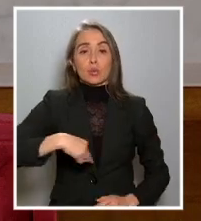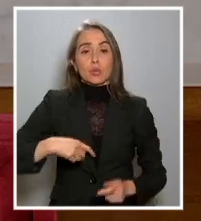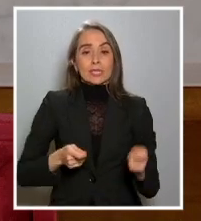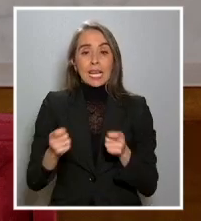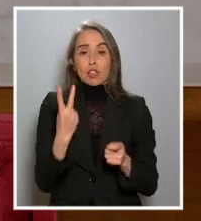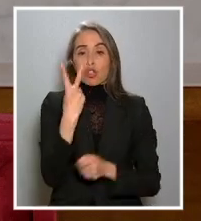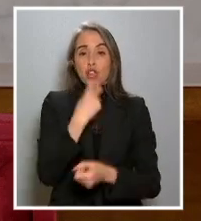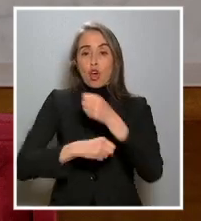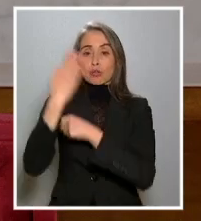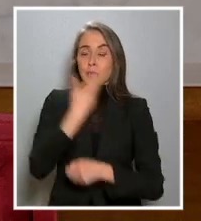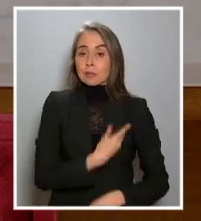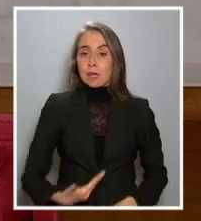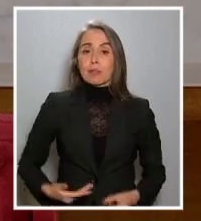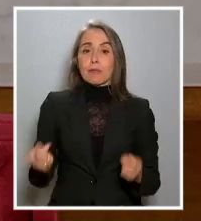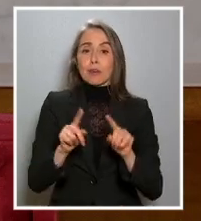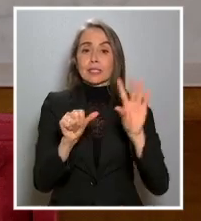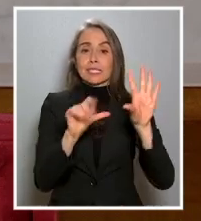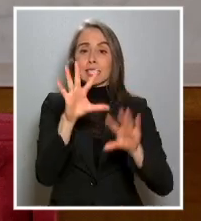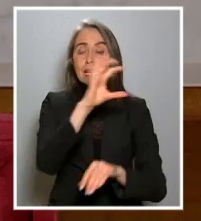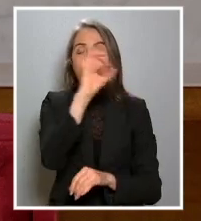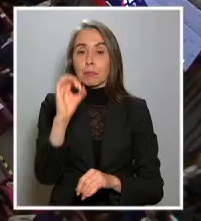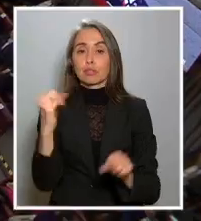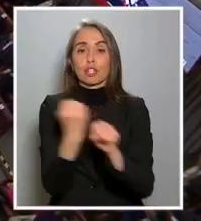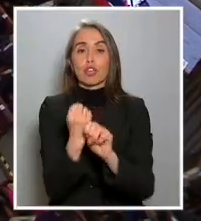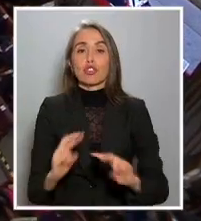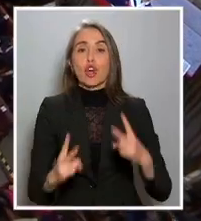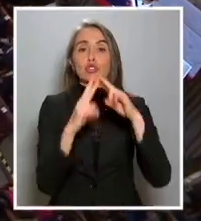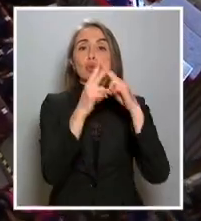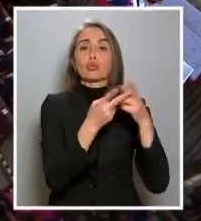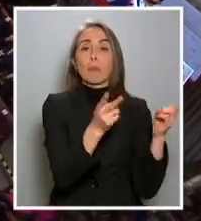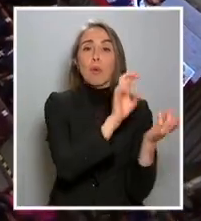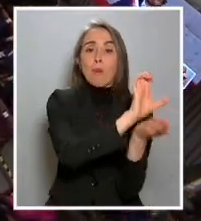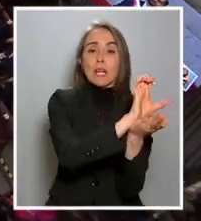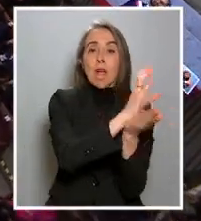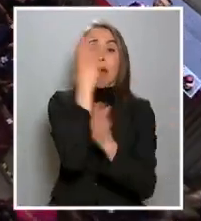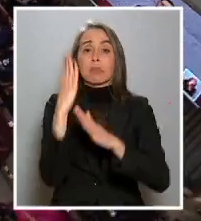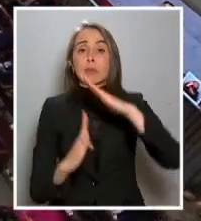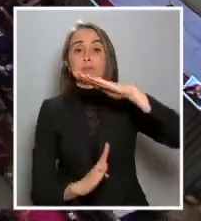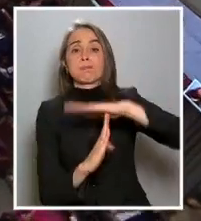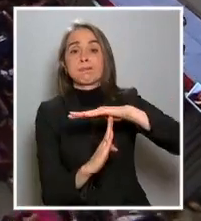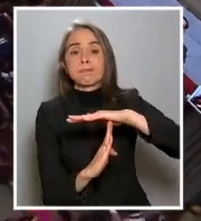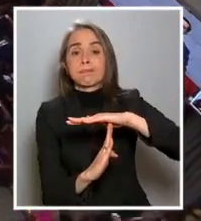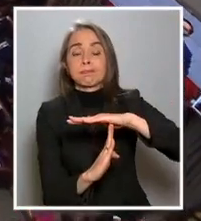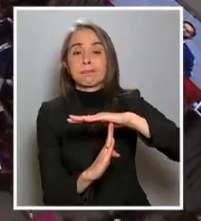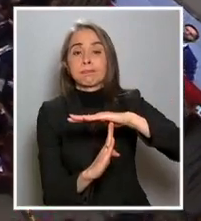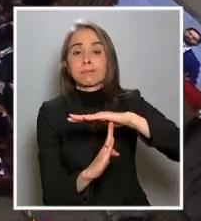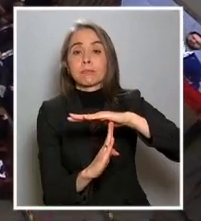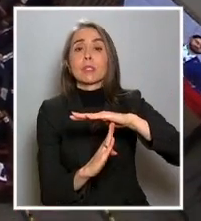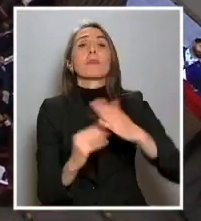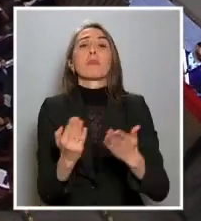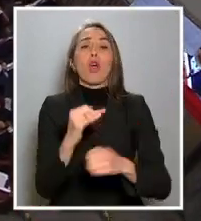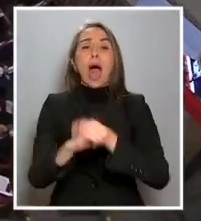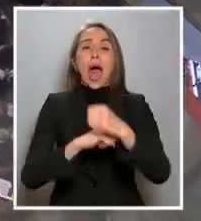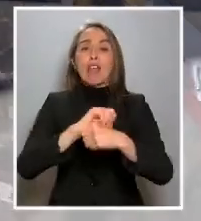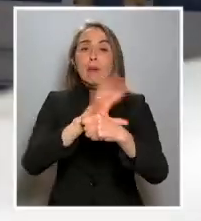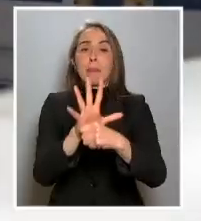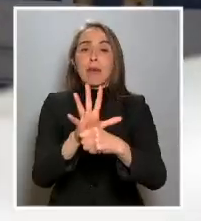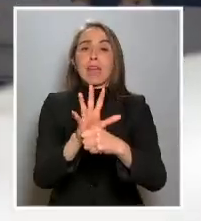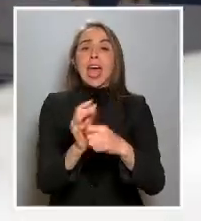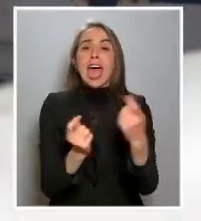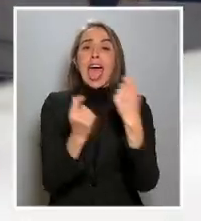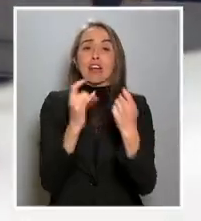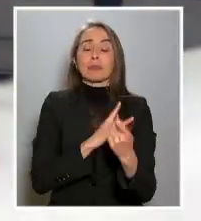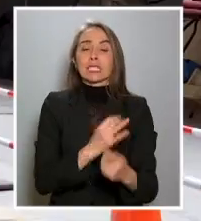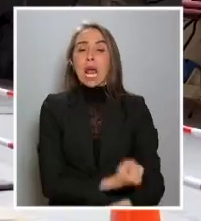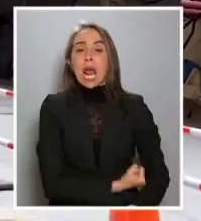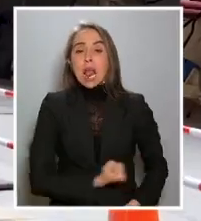hemos reiniciado un 65% de las obras públicas que habían sido paralizadas por la pandemia y la contracción de la economía.